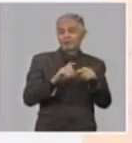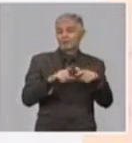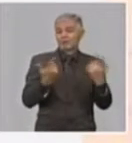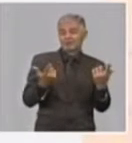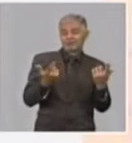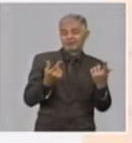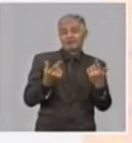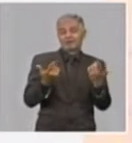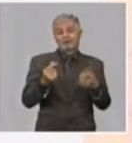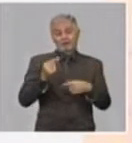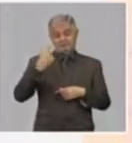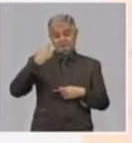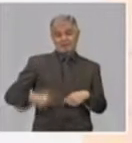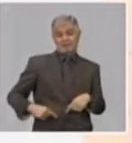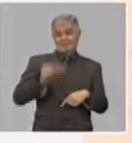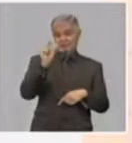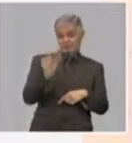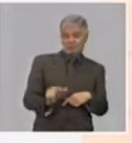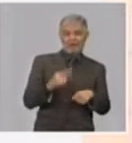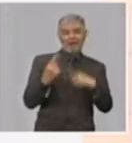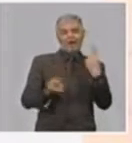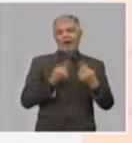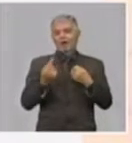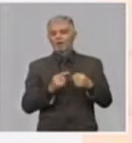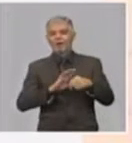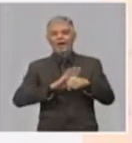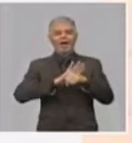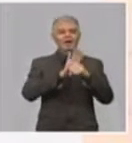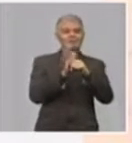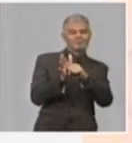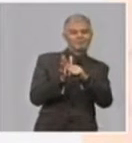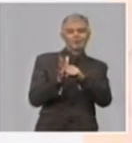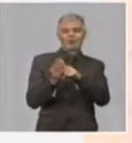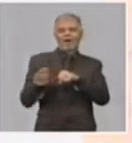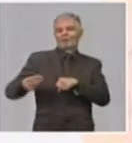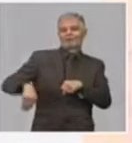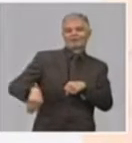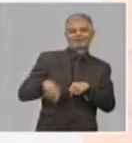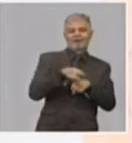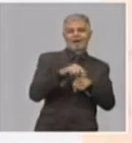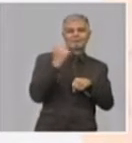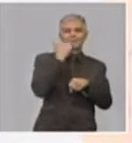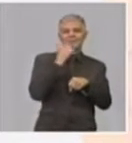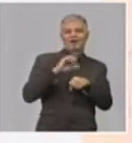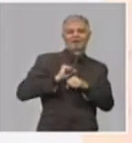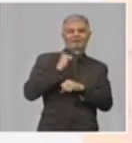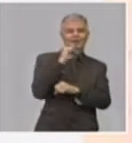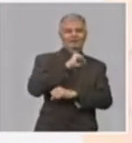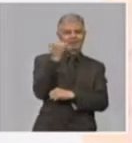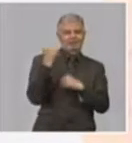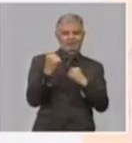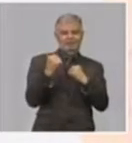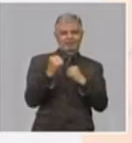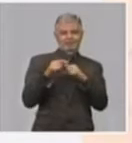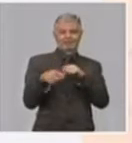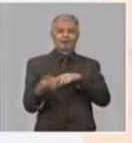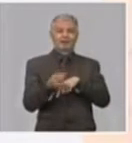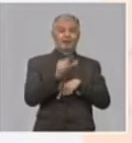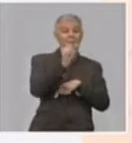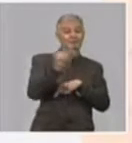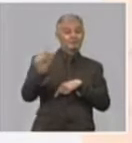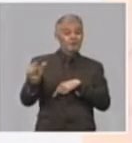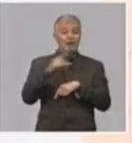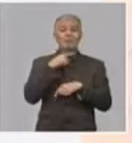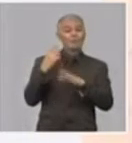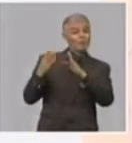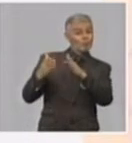sobre todo a partir del hecho de que el virus aprovecha algunos de esos sistemas y utiliza después el sistema inmune, porque la mayor parte de las personas se mueren